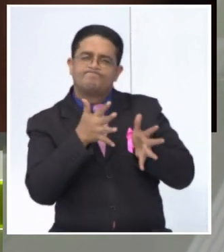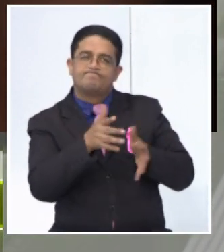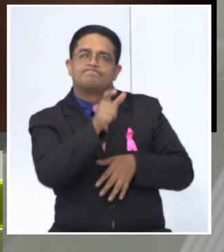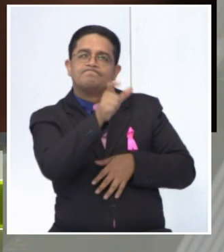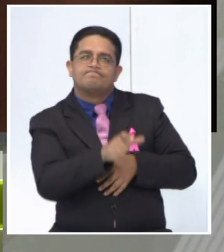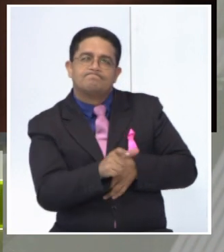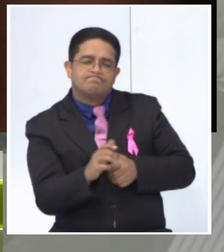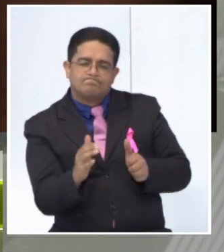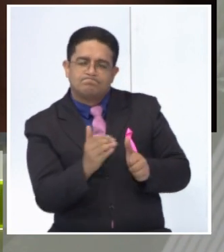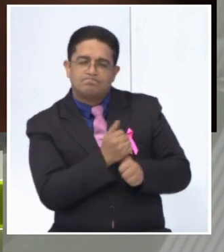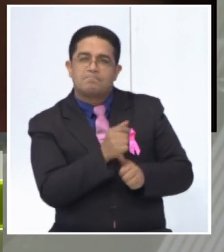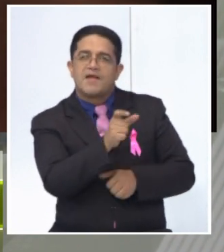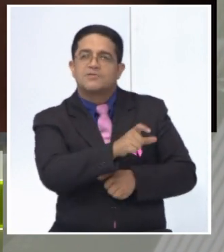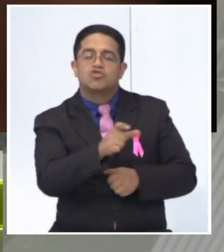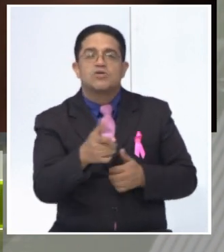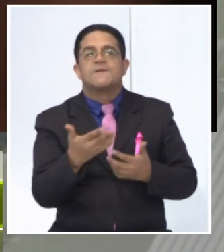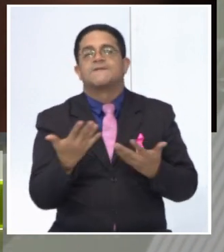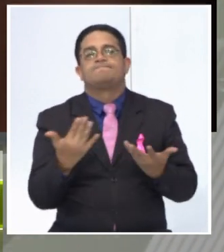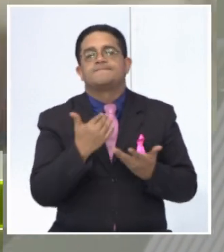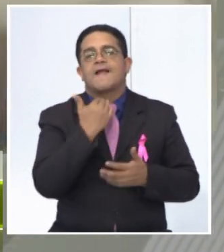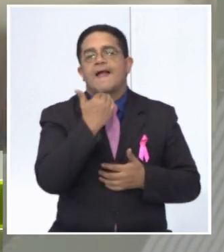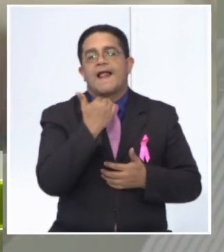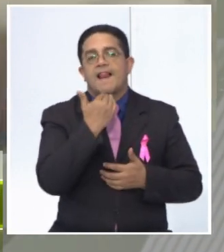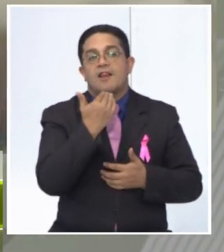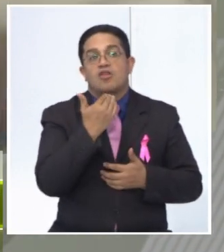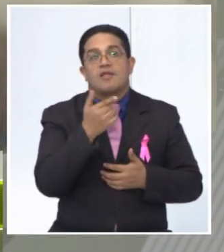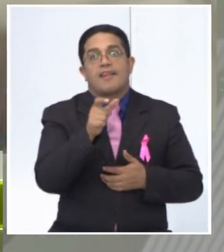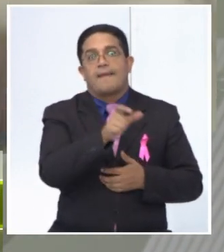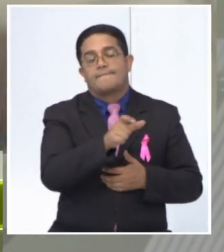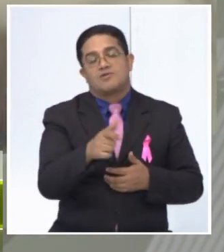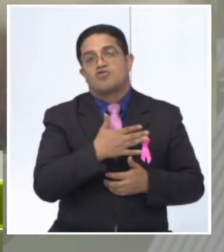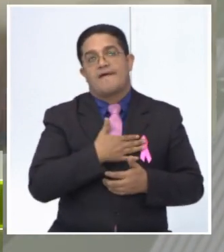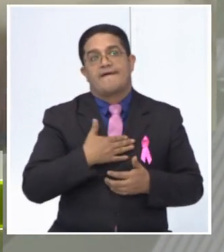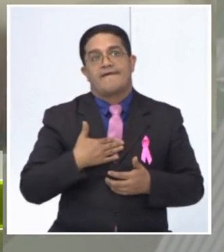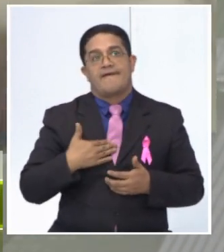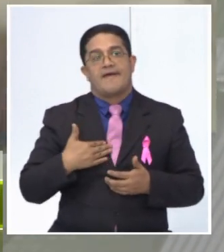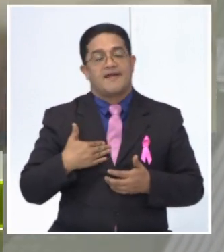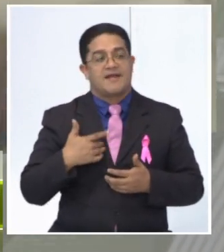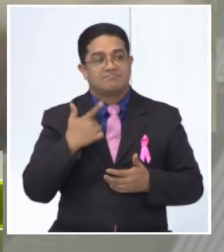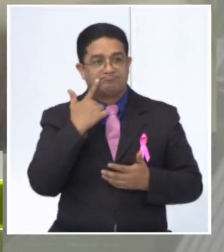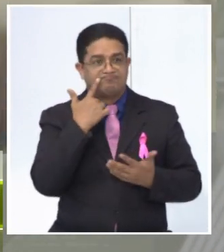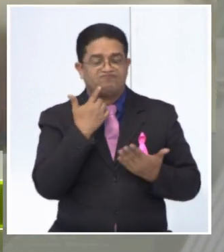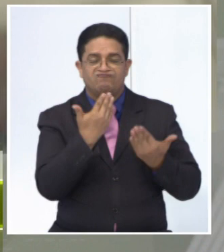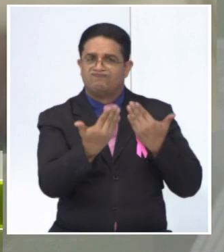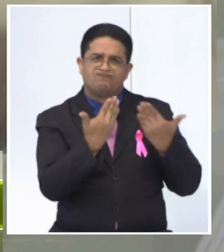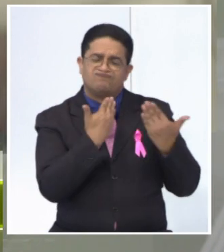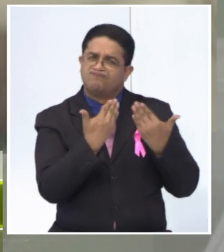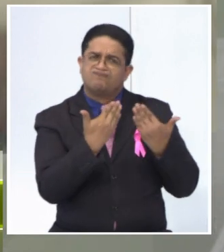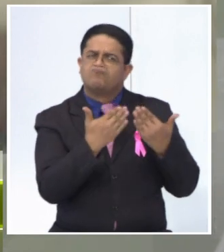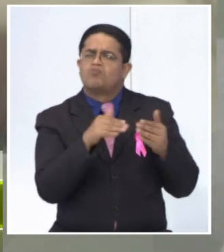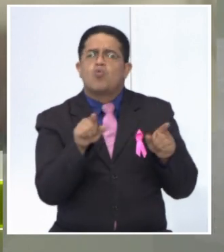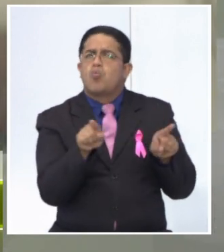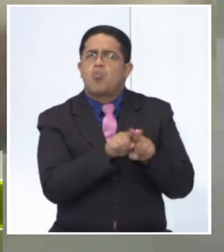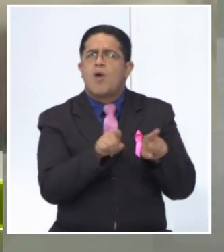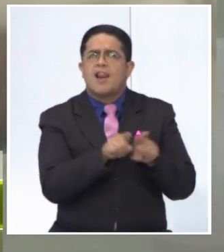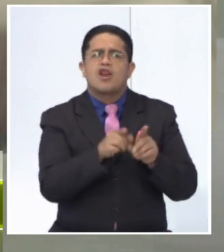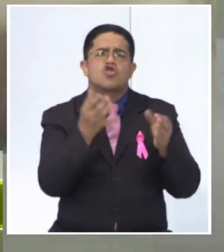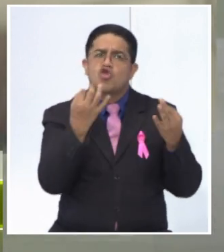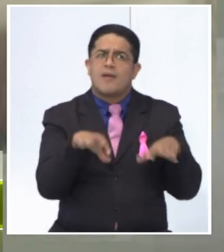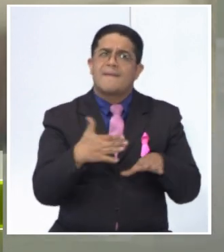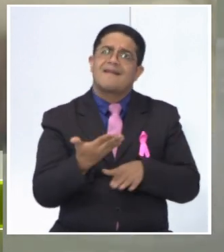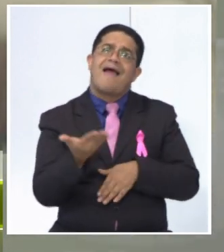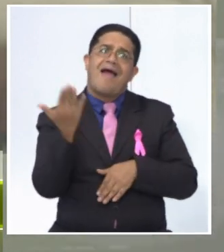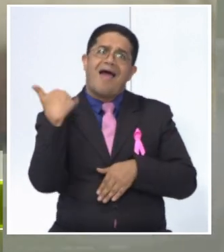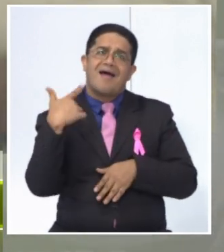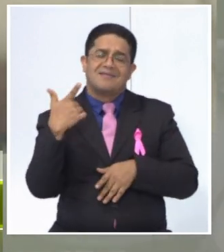las pacientes es que una de las cosas que más quisieran los pacientes es ser tratadas de la misma manera que habían sido tratadas antes